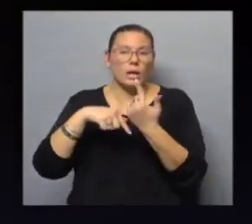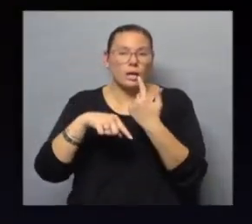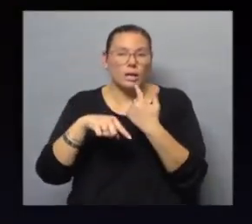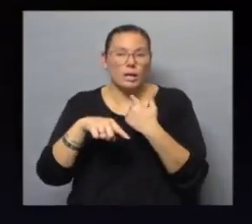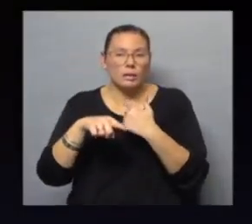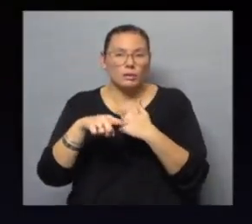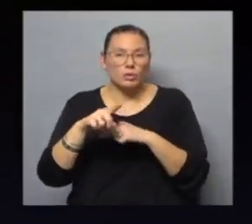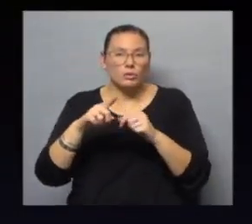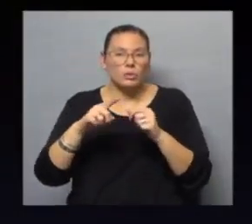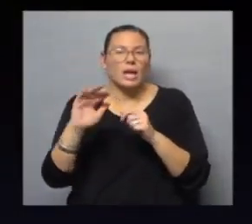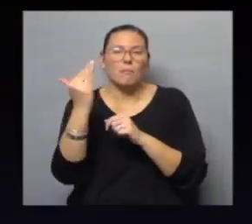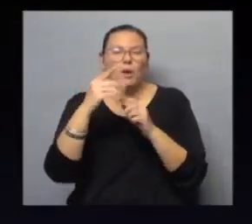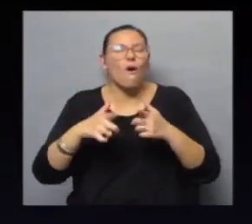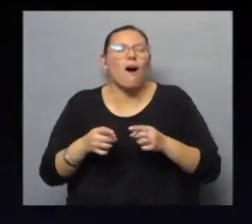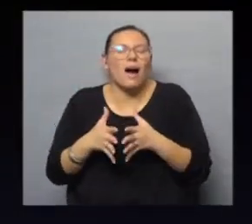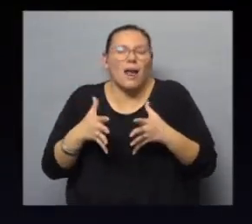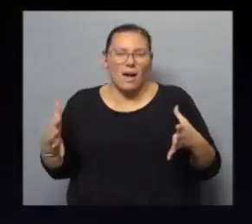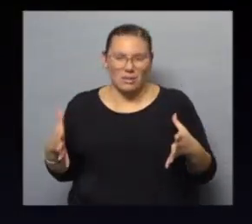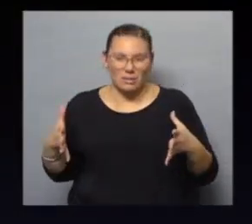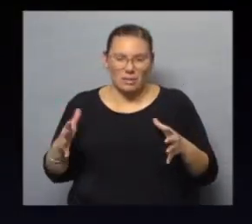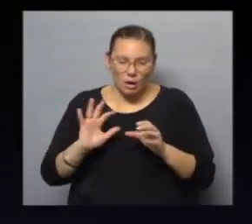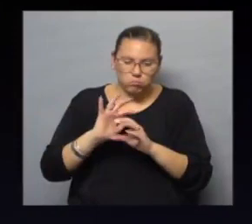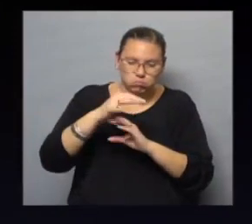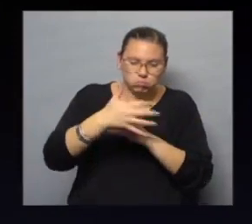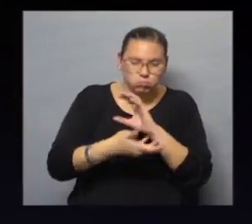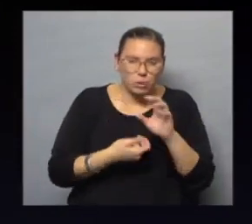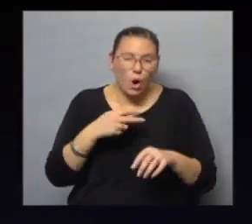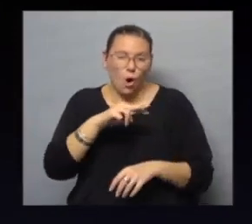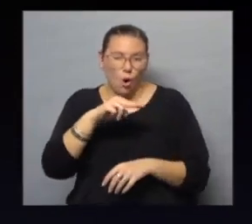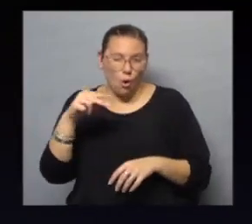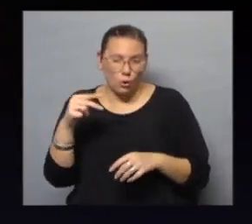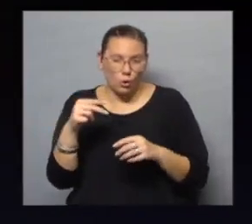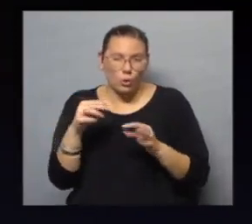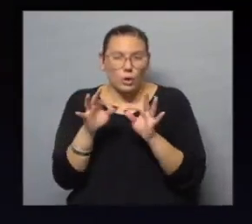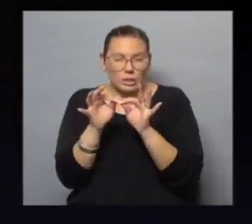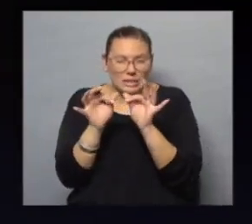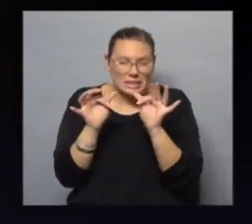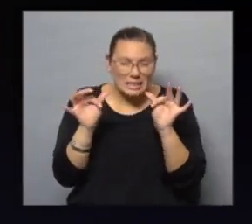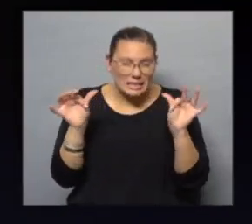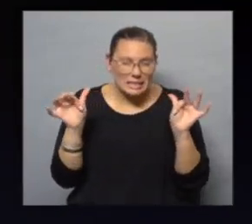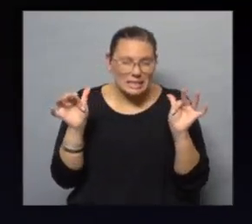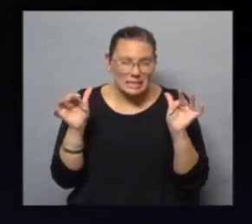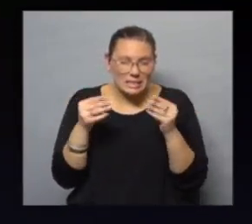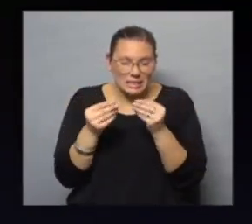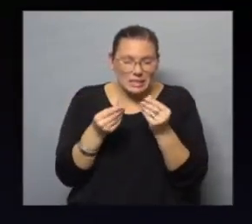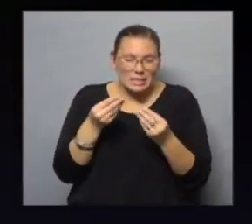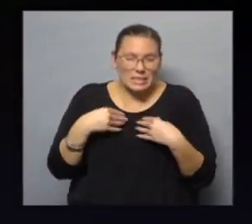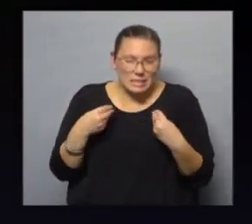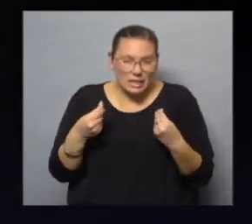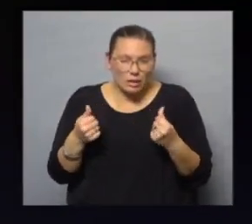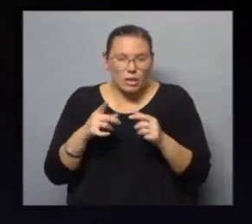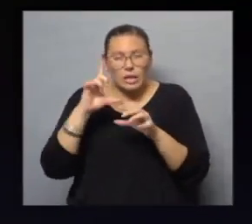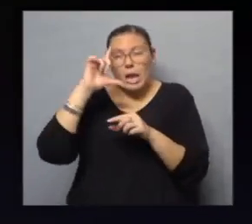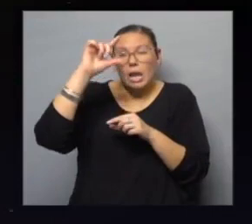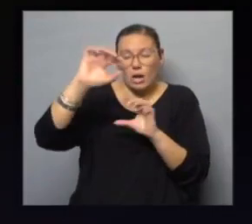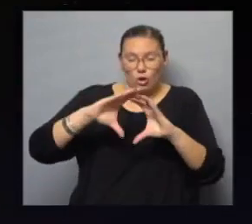de que tenga un espejo tan grande, el hecho de que esté cubierto de oro, que lo hace muy sensible al infrarrojo, el hecho de que esté alejado de la Tierra